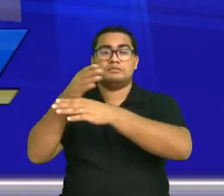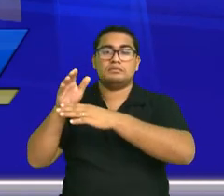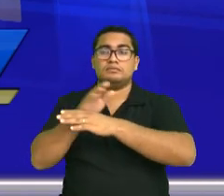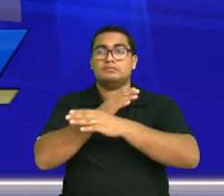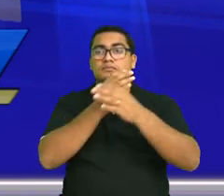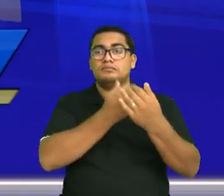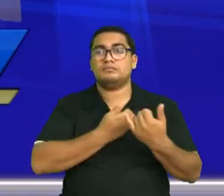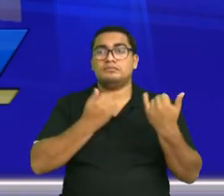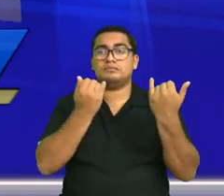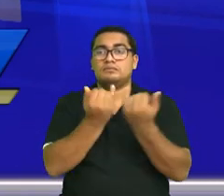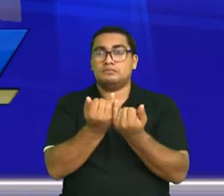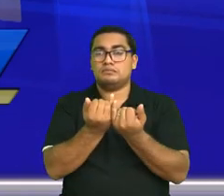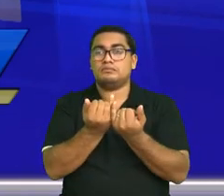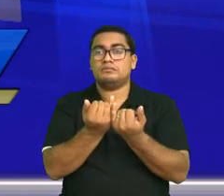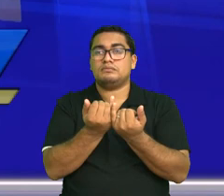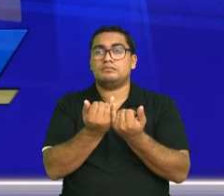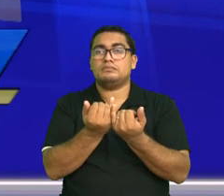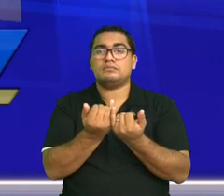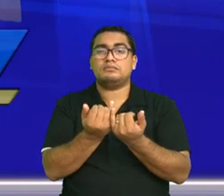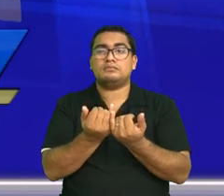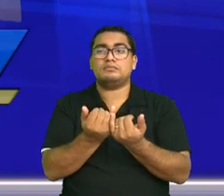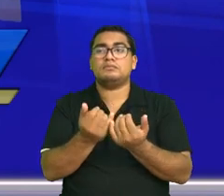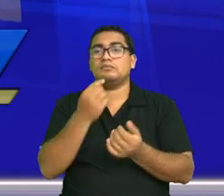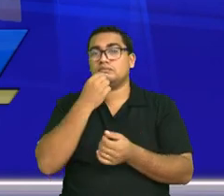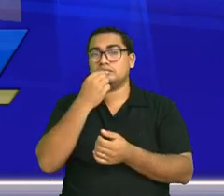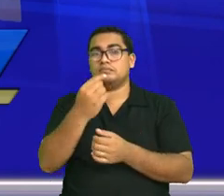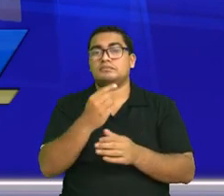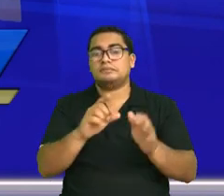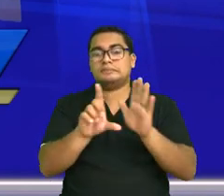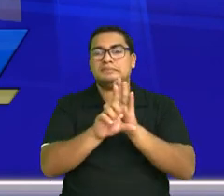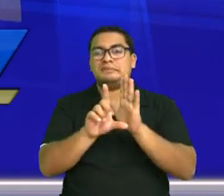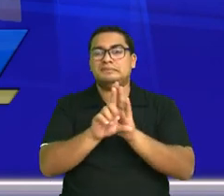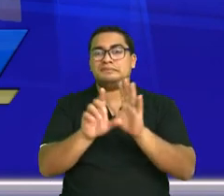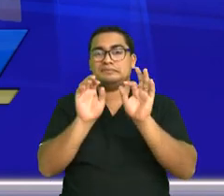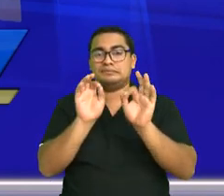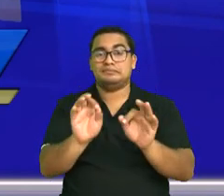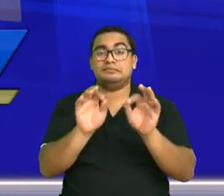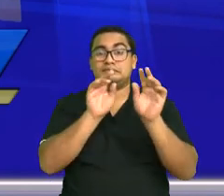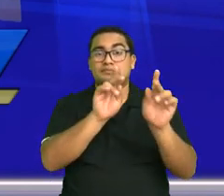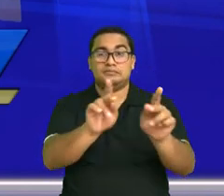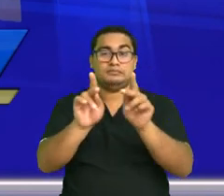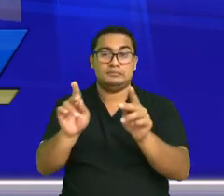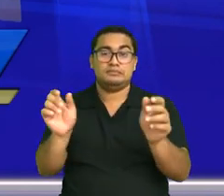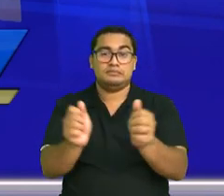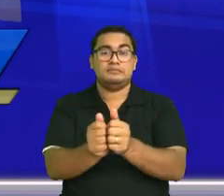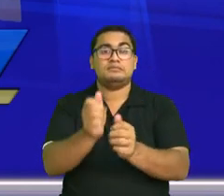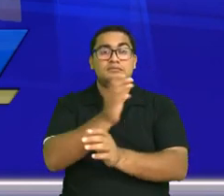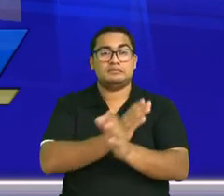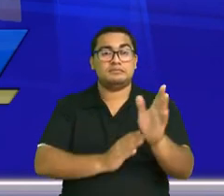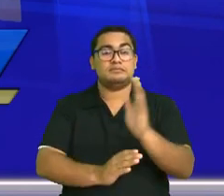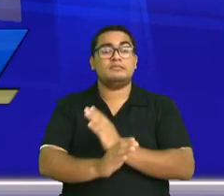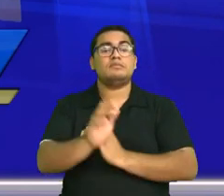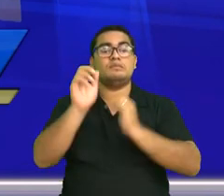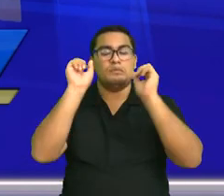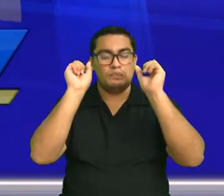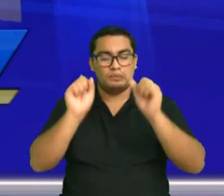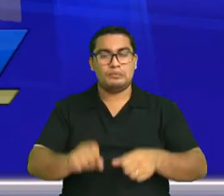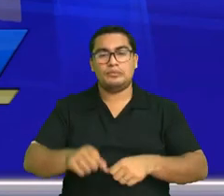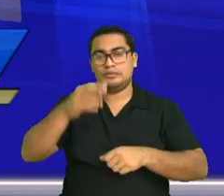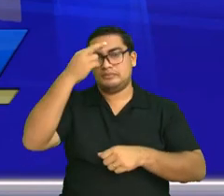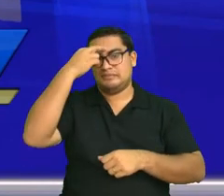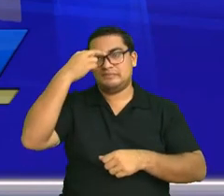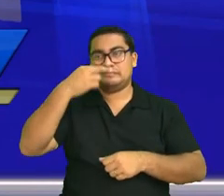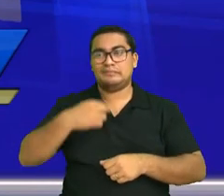a todo un a una reglamentación, a un marco jurídico, ya ellas pueden asumir esa responsabilidad, ¿verdad?,